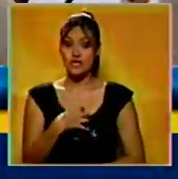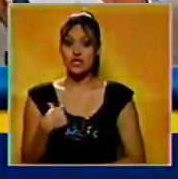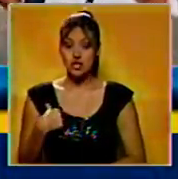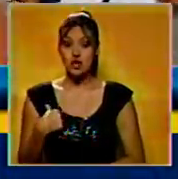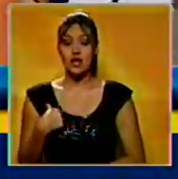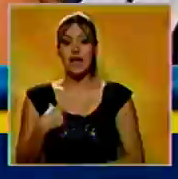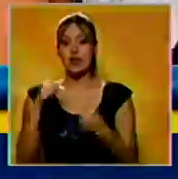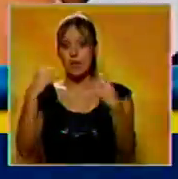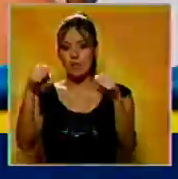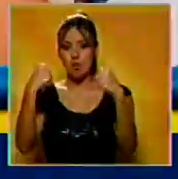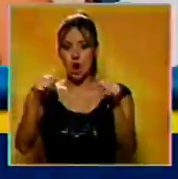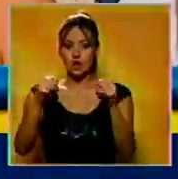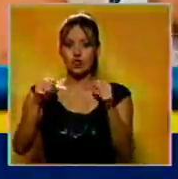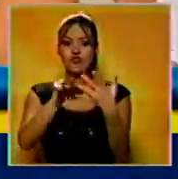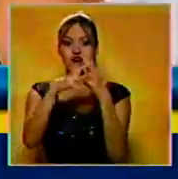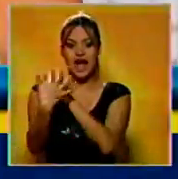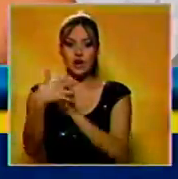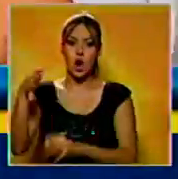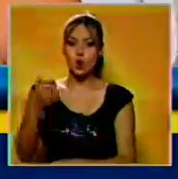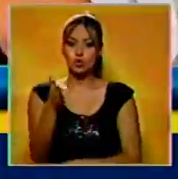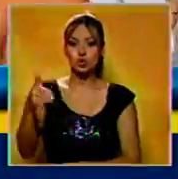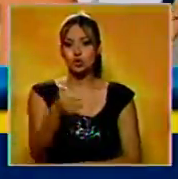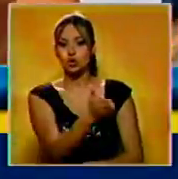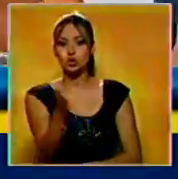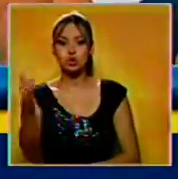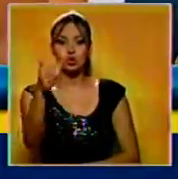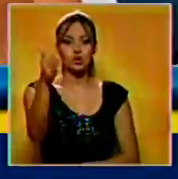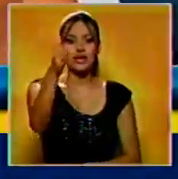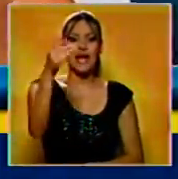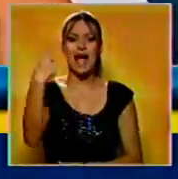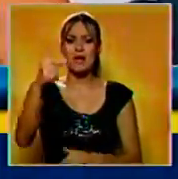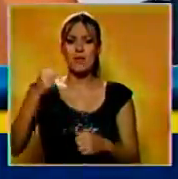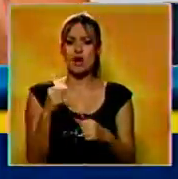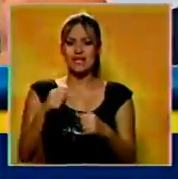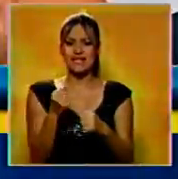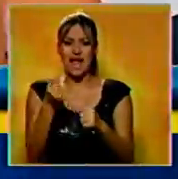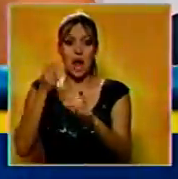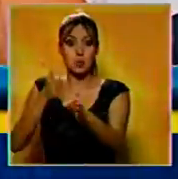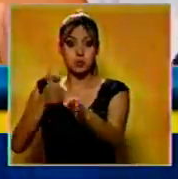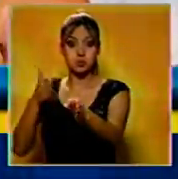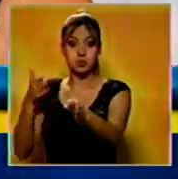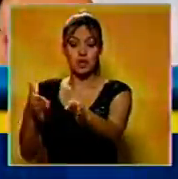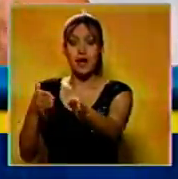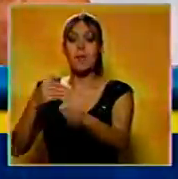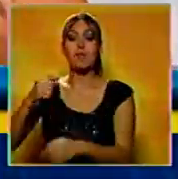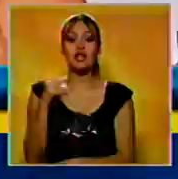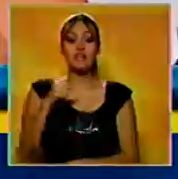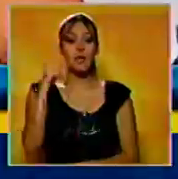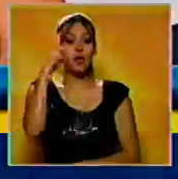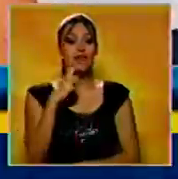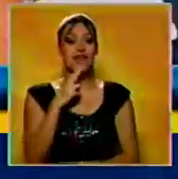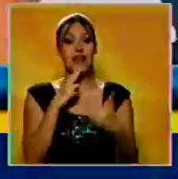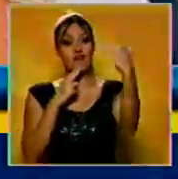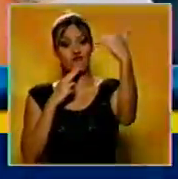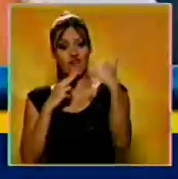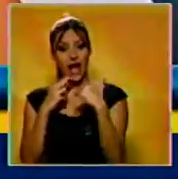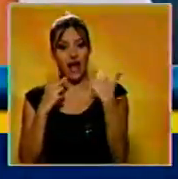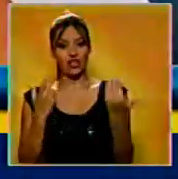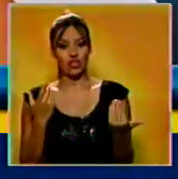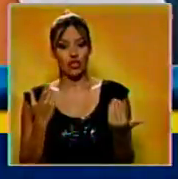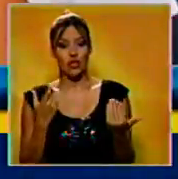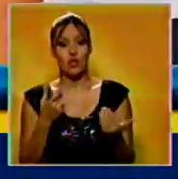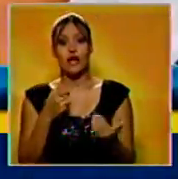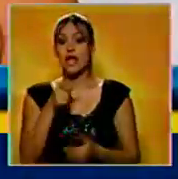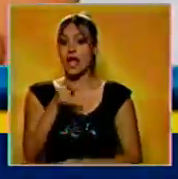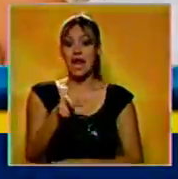venía subiendo en una moto por el barrio y entonces venía un poco de policía de la bolivariana, venía bajando. Y él, claro,